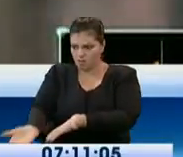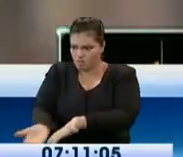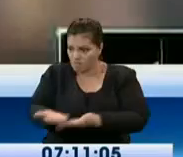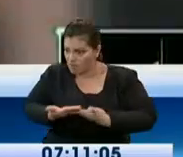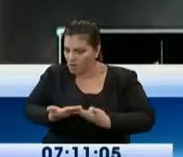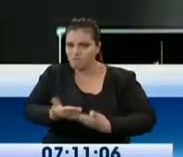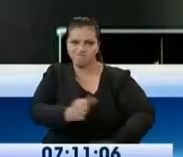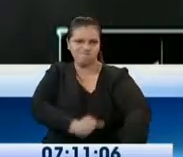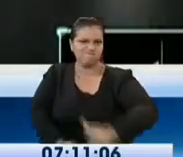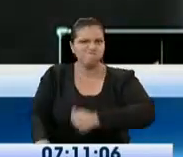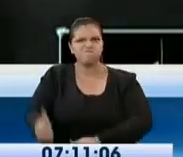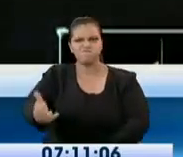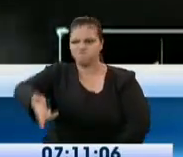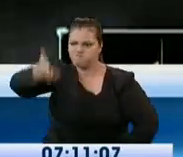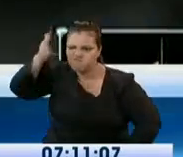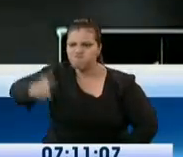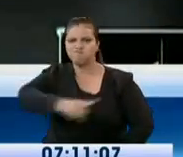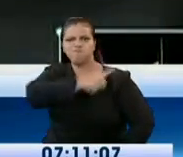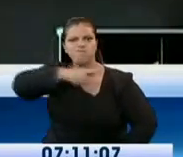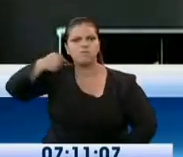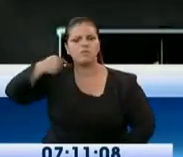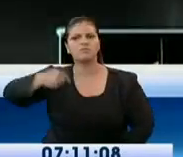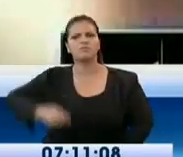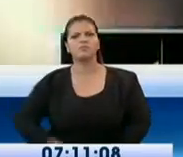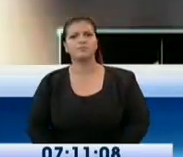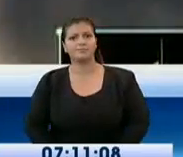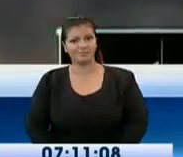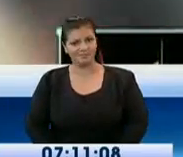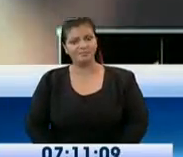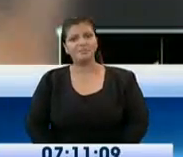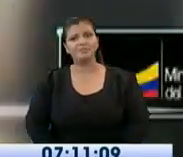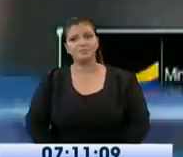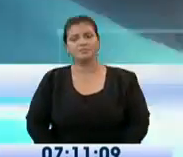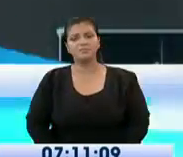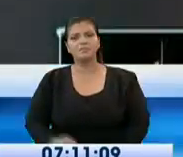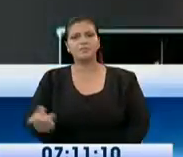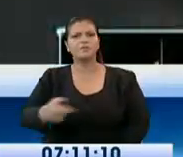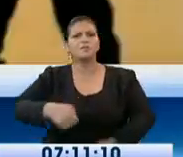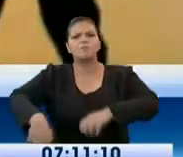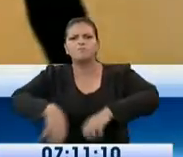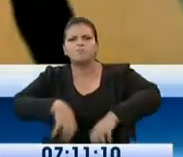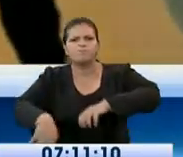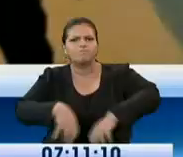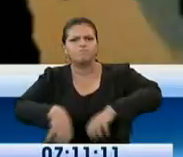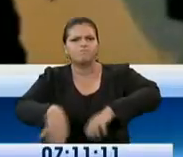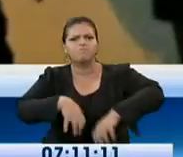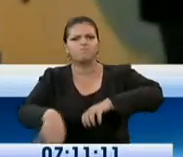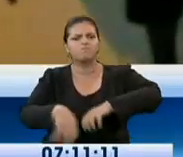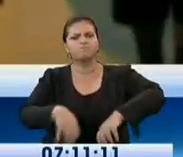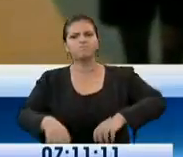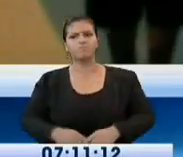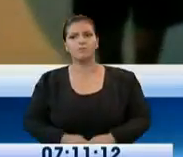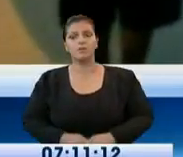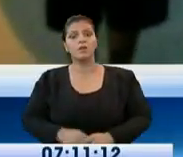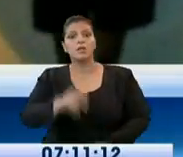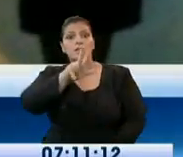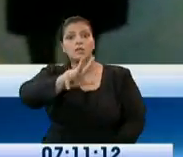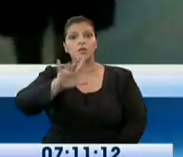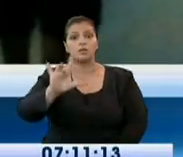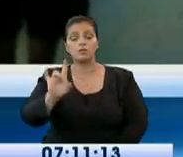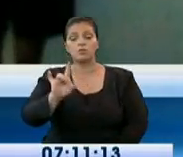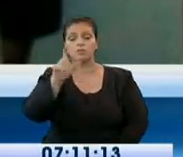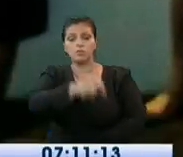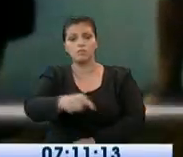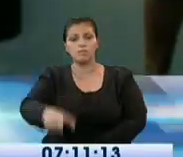la operación Jaque Mate 3, que comprende los eslabones del 59 al 65, detuvieron a 38 personas, entre ellas